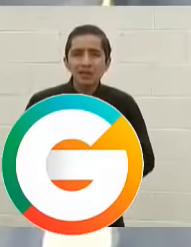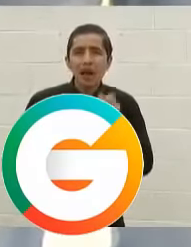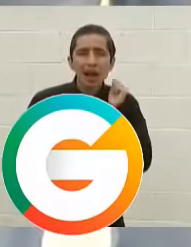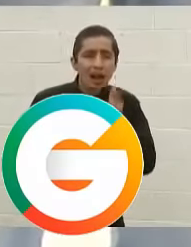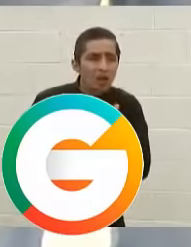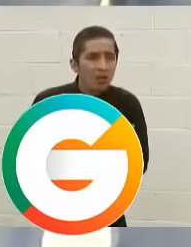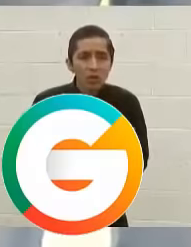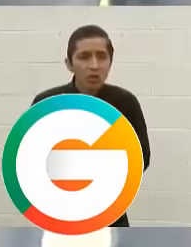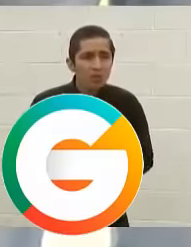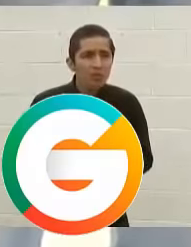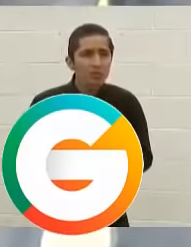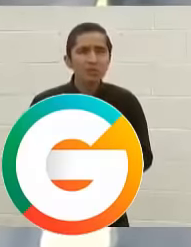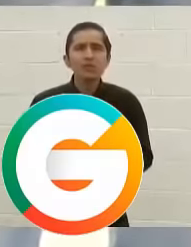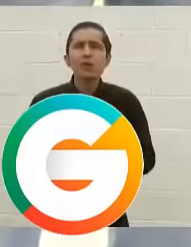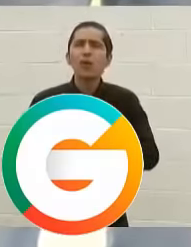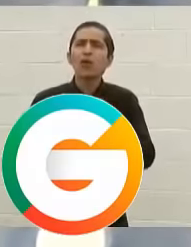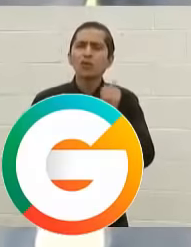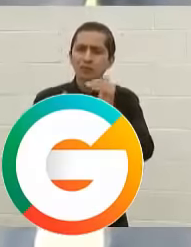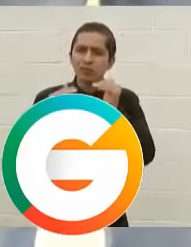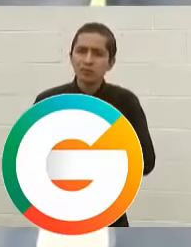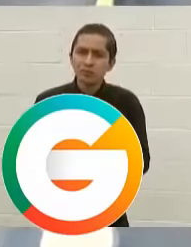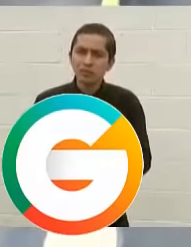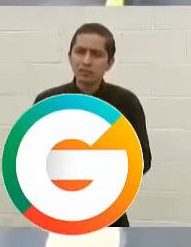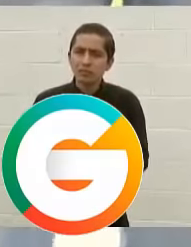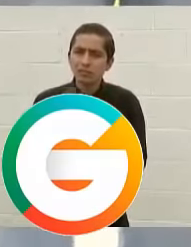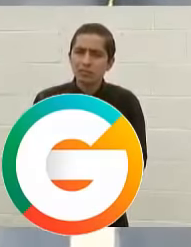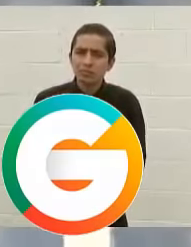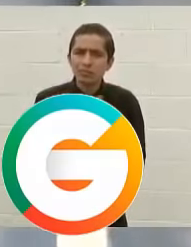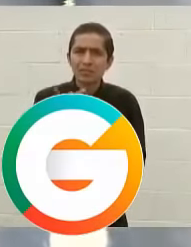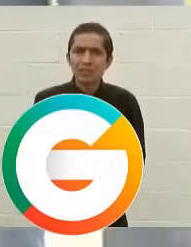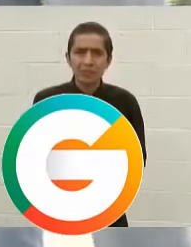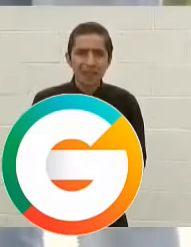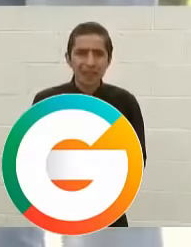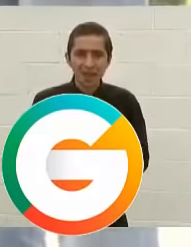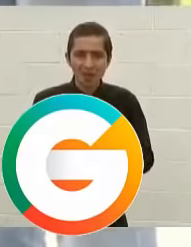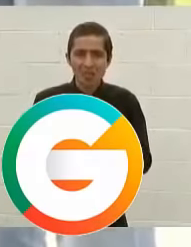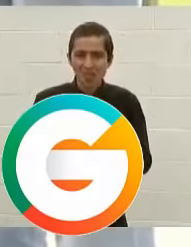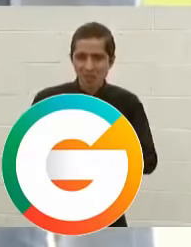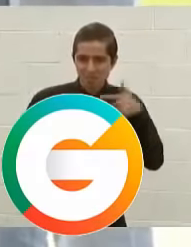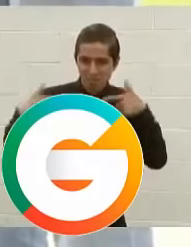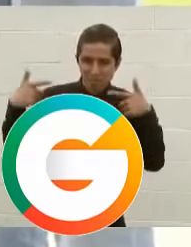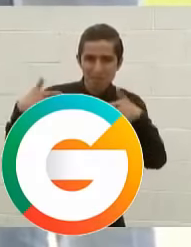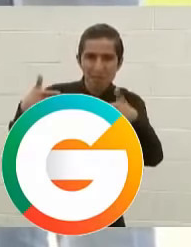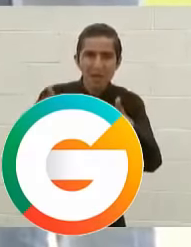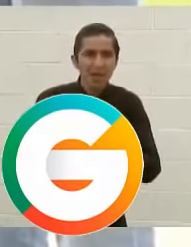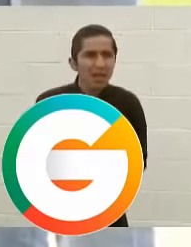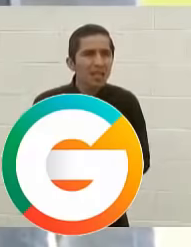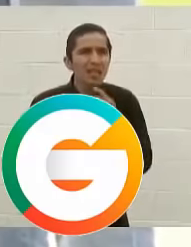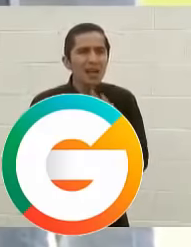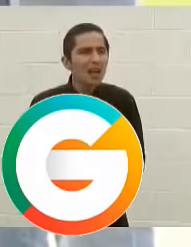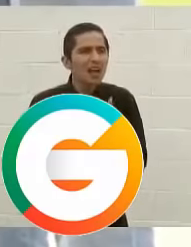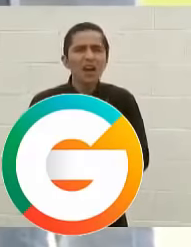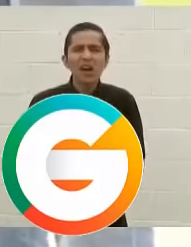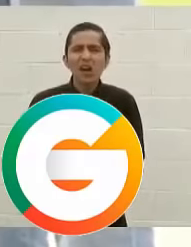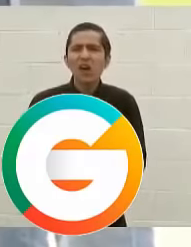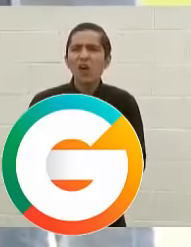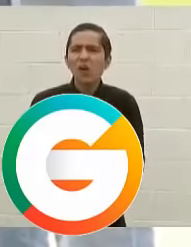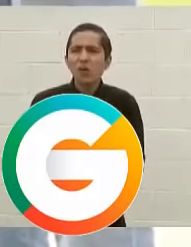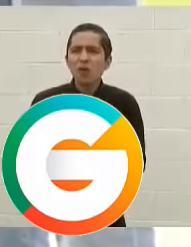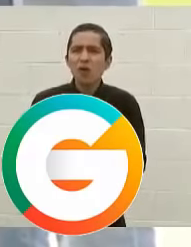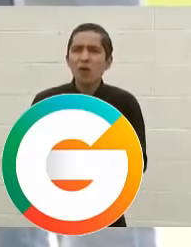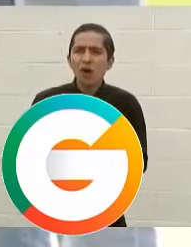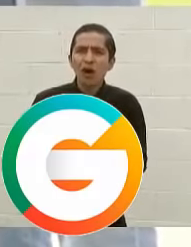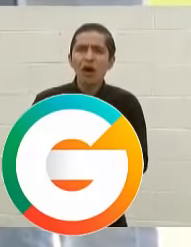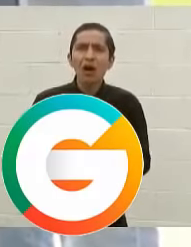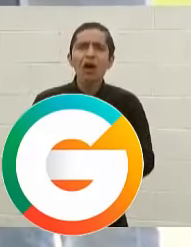Ejecutivo? Y por otra parte, respecto al atentado en el gobierno federal, ¿no toman este ataque como una